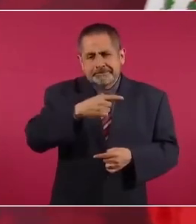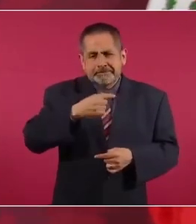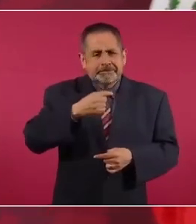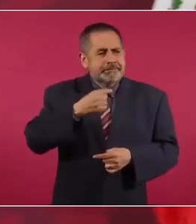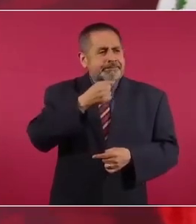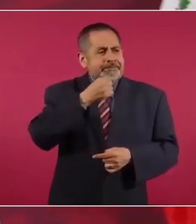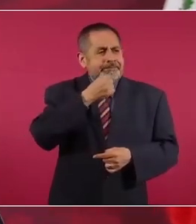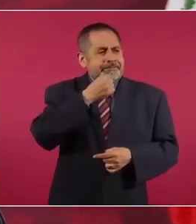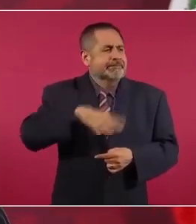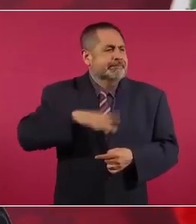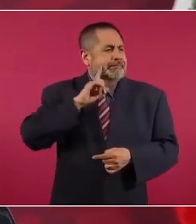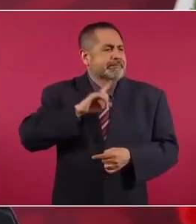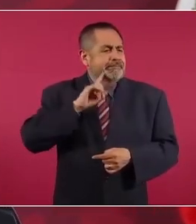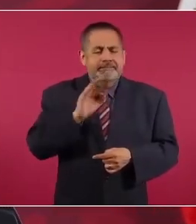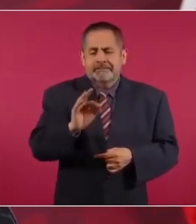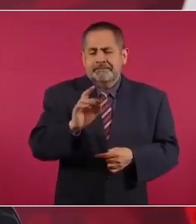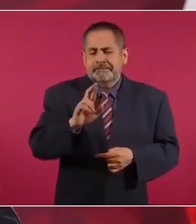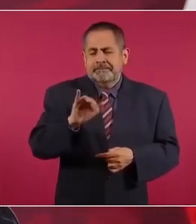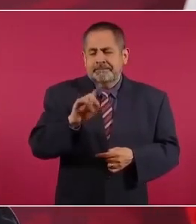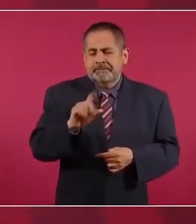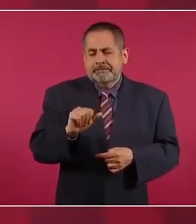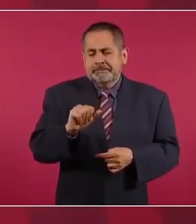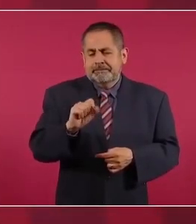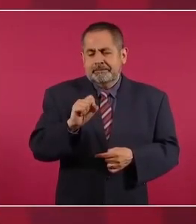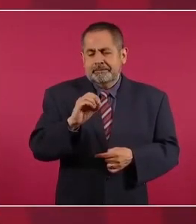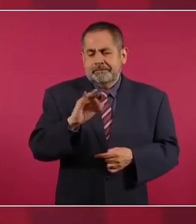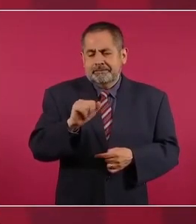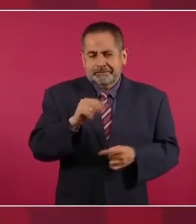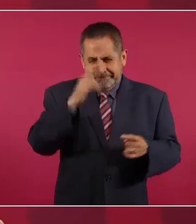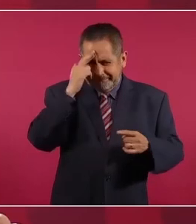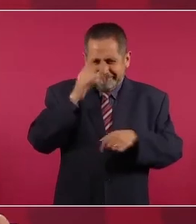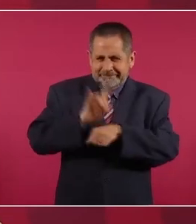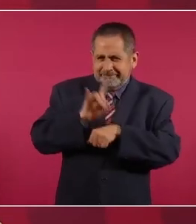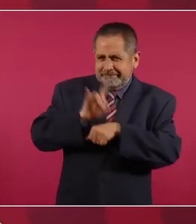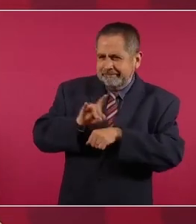Frida Sofía. Esa sí sería nota.